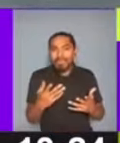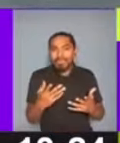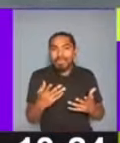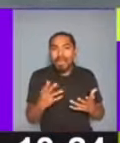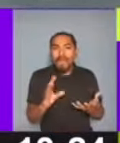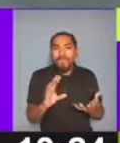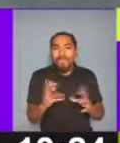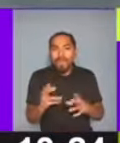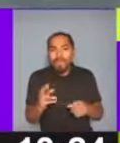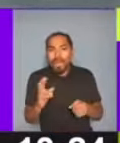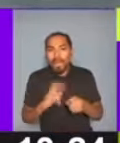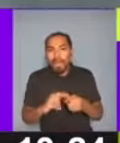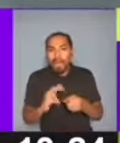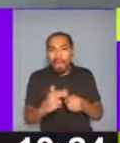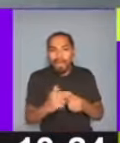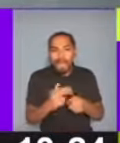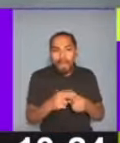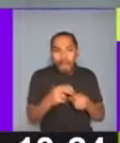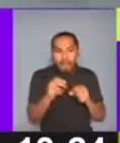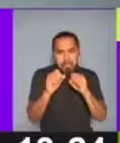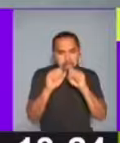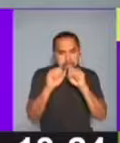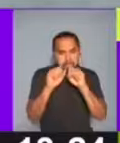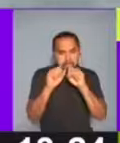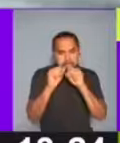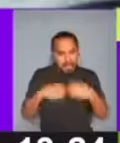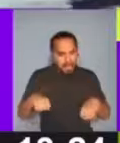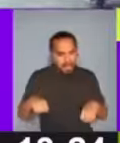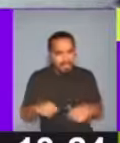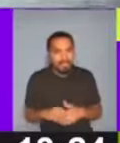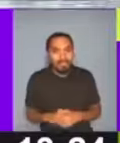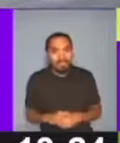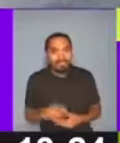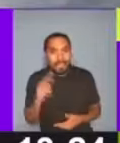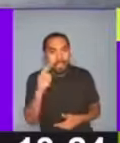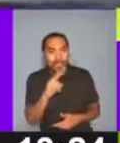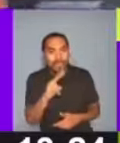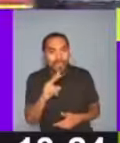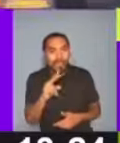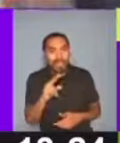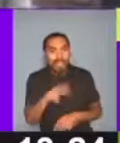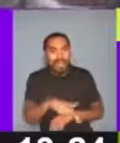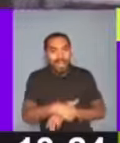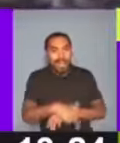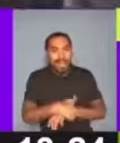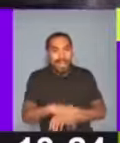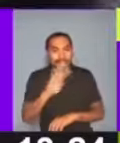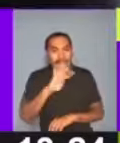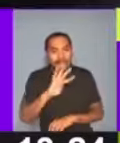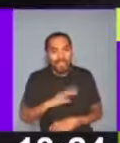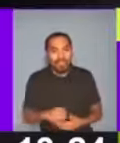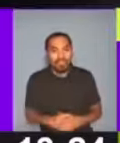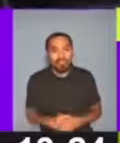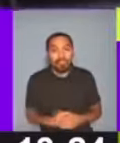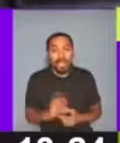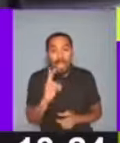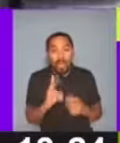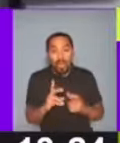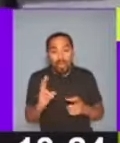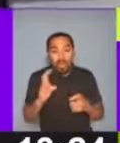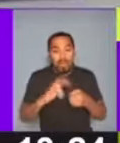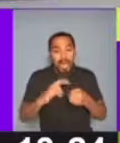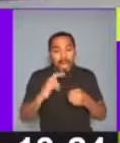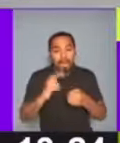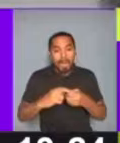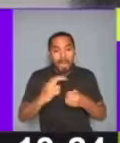Allá en el fondo se puede observar cómo ha parado en amarillo y se está abordándolo de la manera que pueden con los